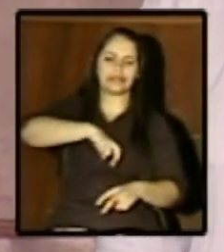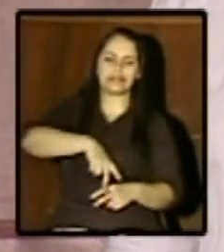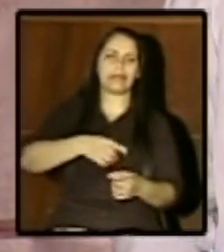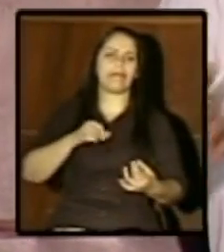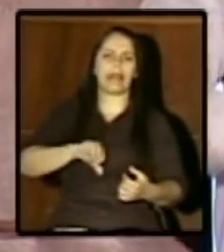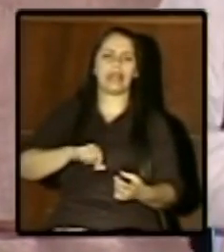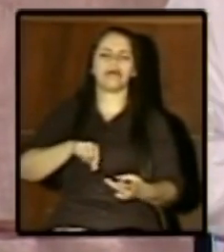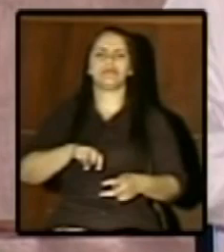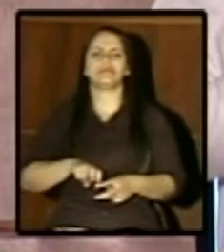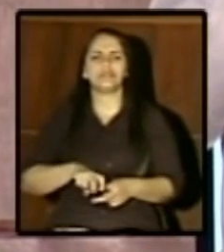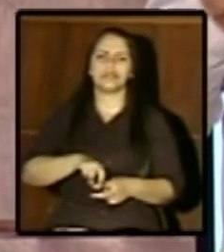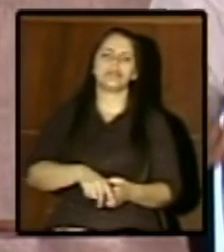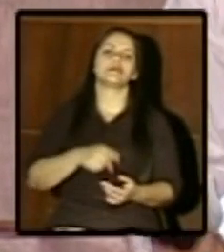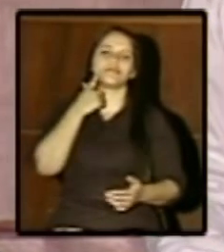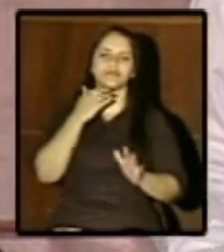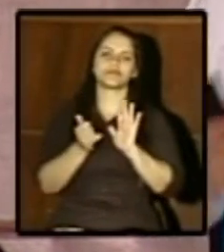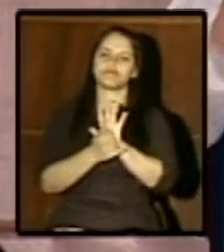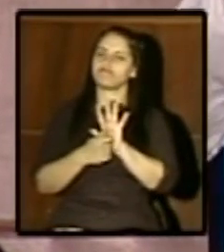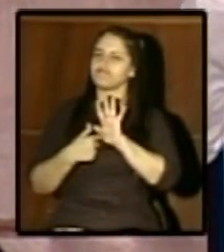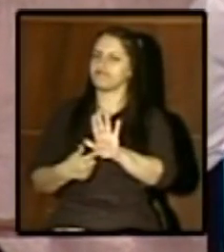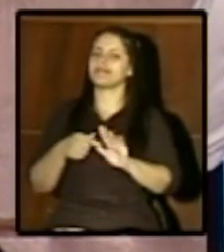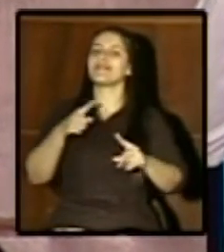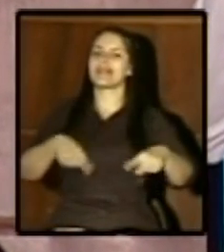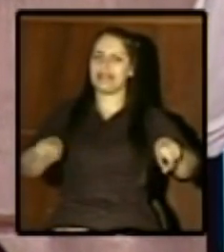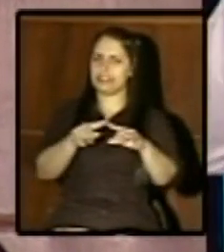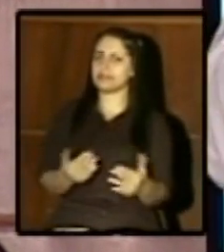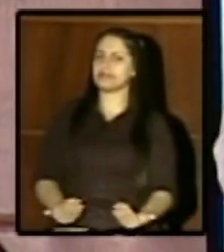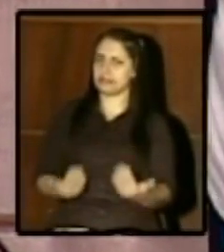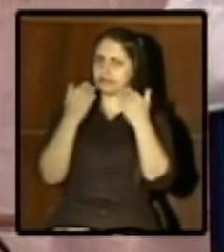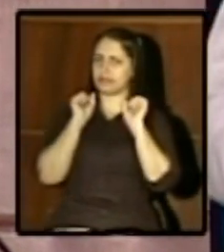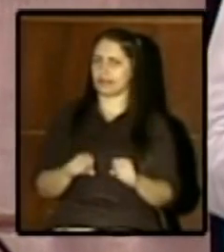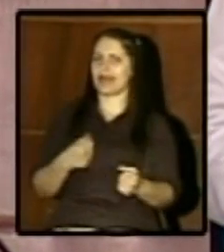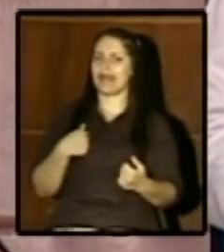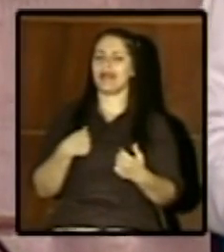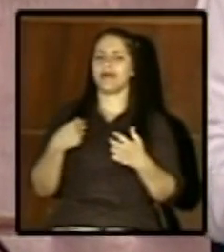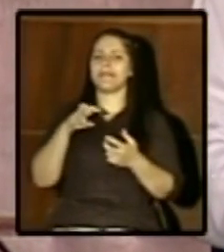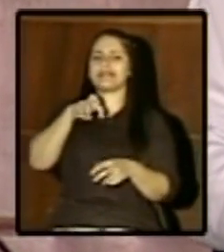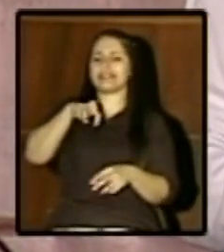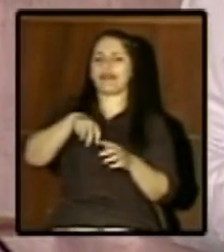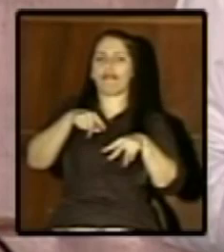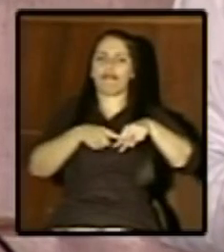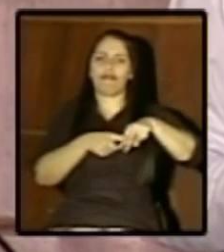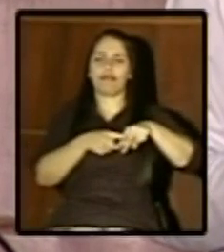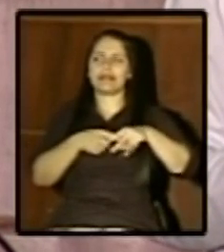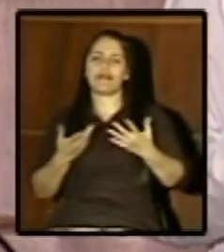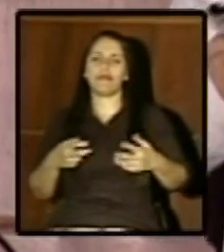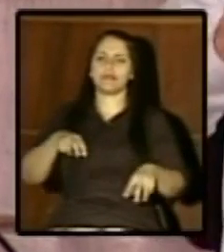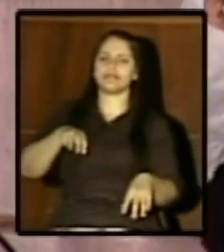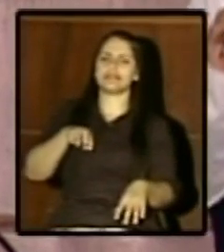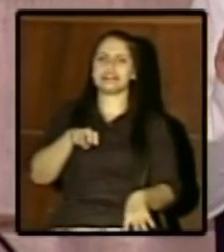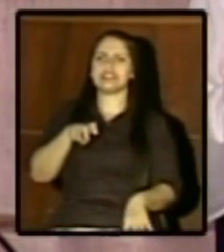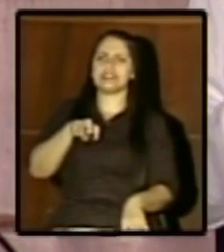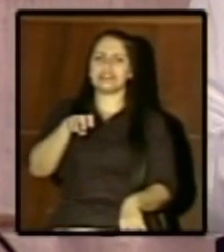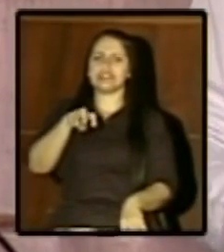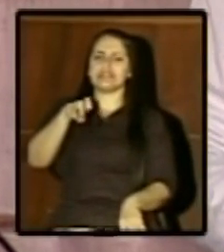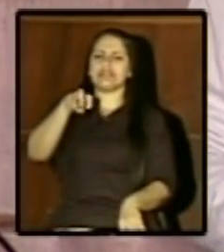la que esté más sanita es la que sube. Y para bajar, al contrario, bajo con la mala. Eso ha demostrado que es